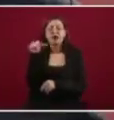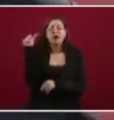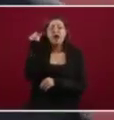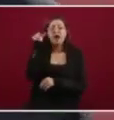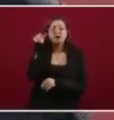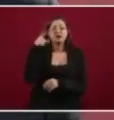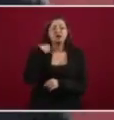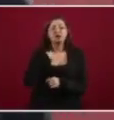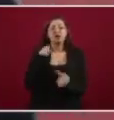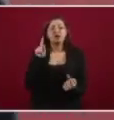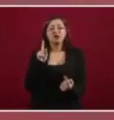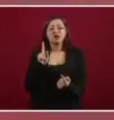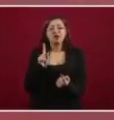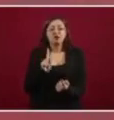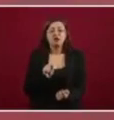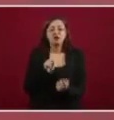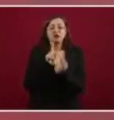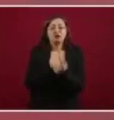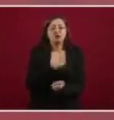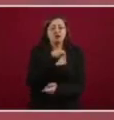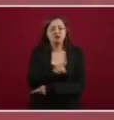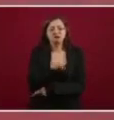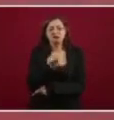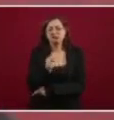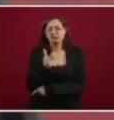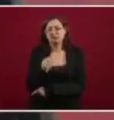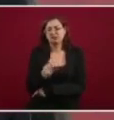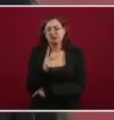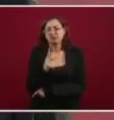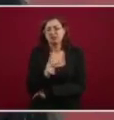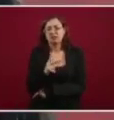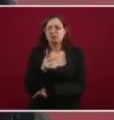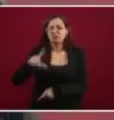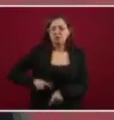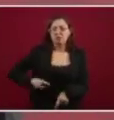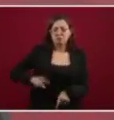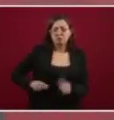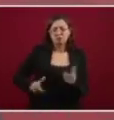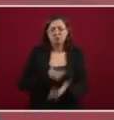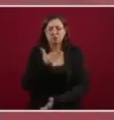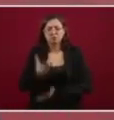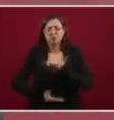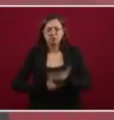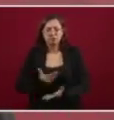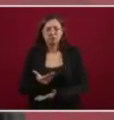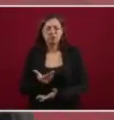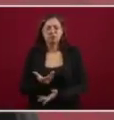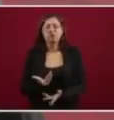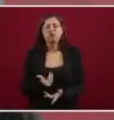estuve con los servidores de Hacienda, servidores públicos de Hacienda,